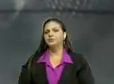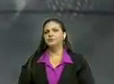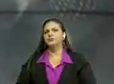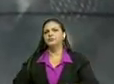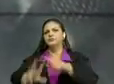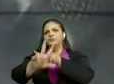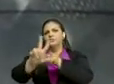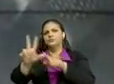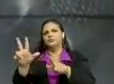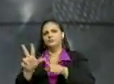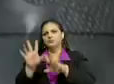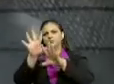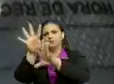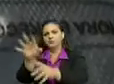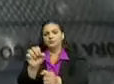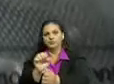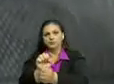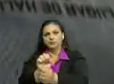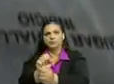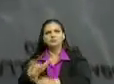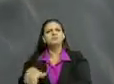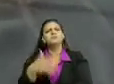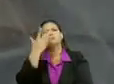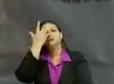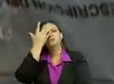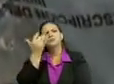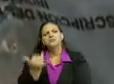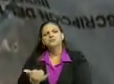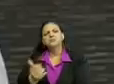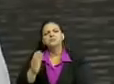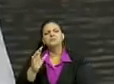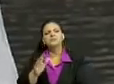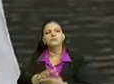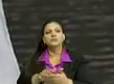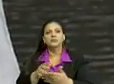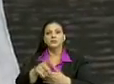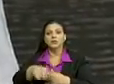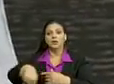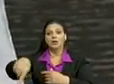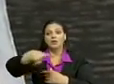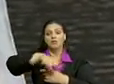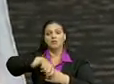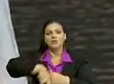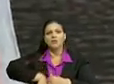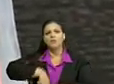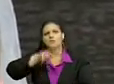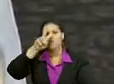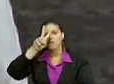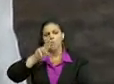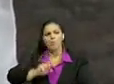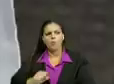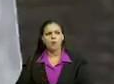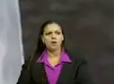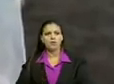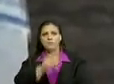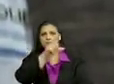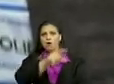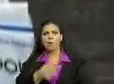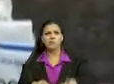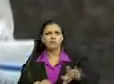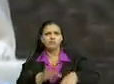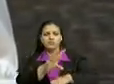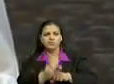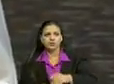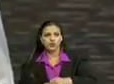venían colaborando hace algún tiempo escondiendo las armas que luego eran utilizadas en el cometimiento de diversos delitos. Estas